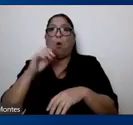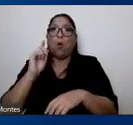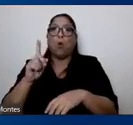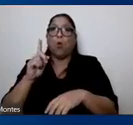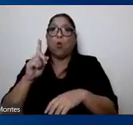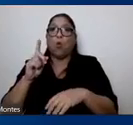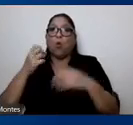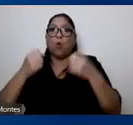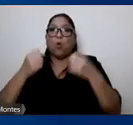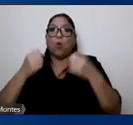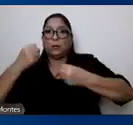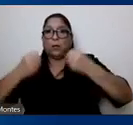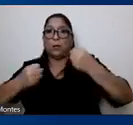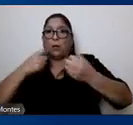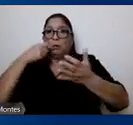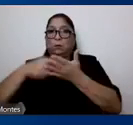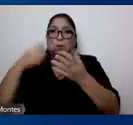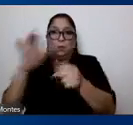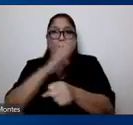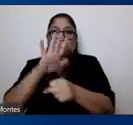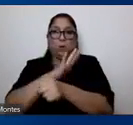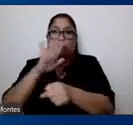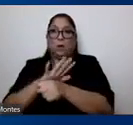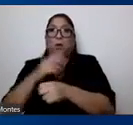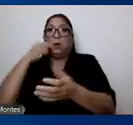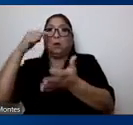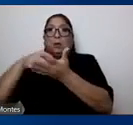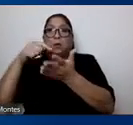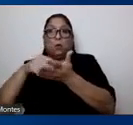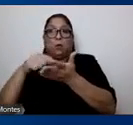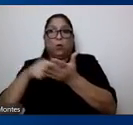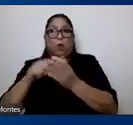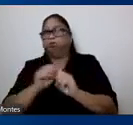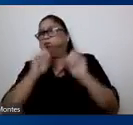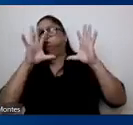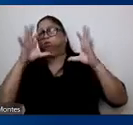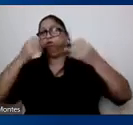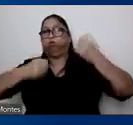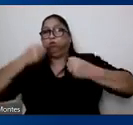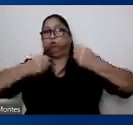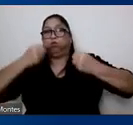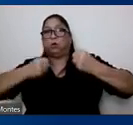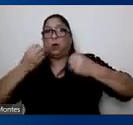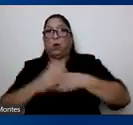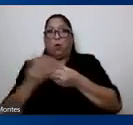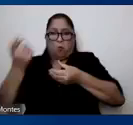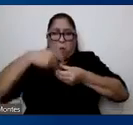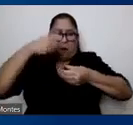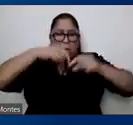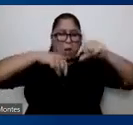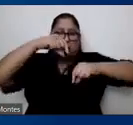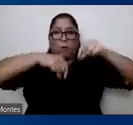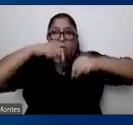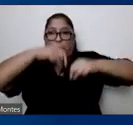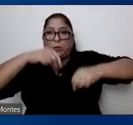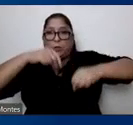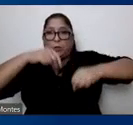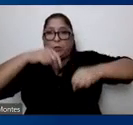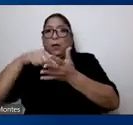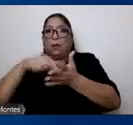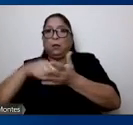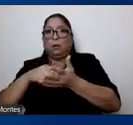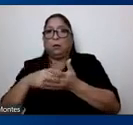un carro lleno de ANFO, de dinamita, comunia y demás componentes químicos que lo que hacían